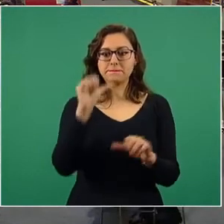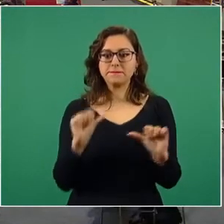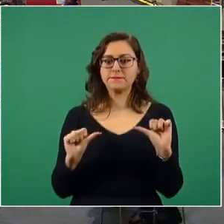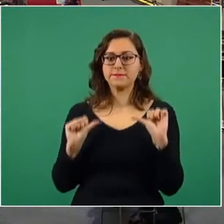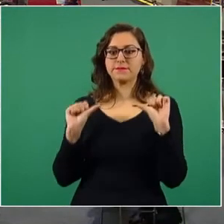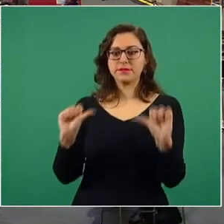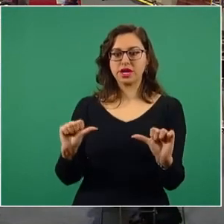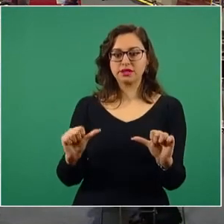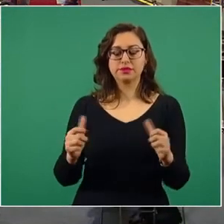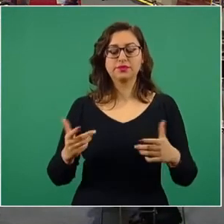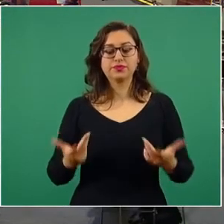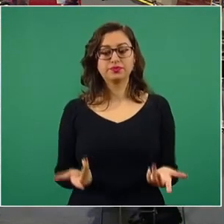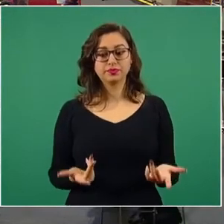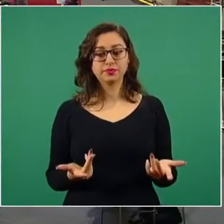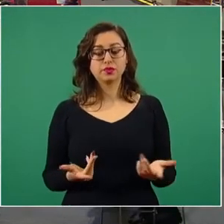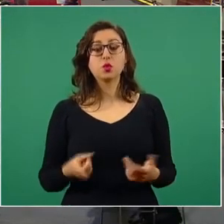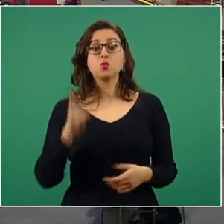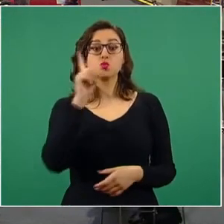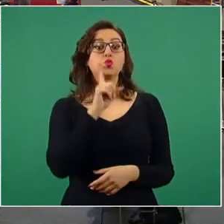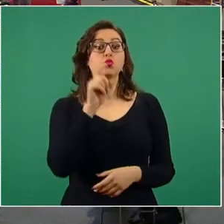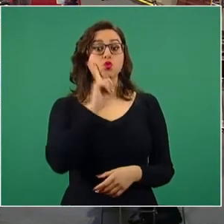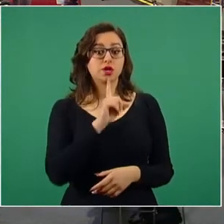con Contralínea, Rosy Orozco